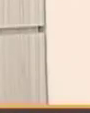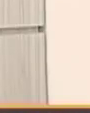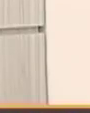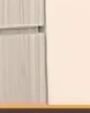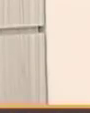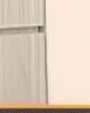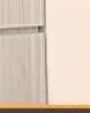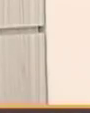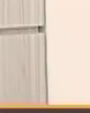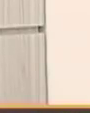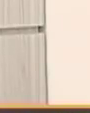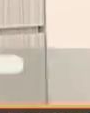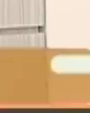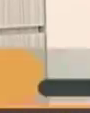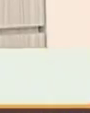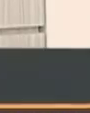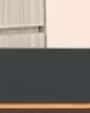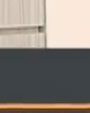presidente